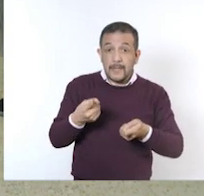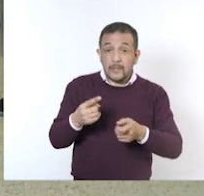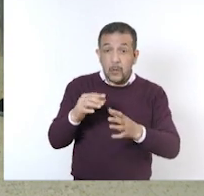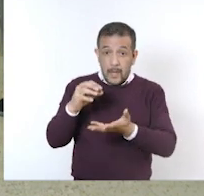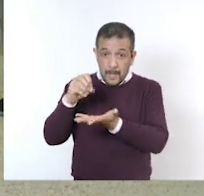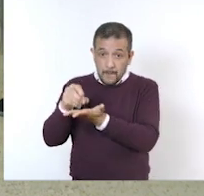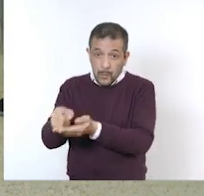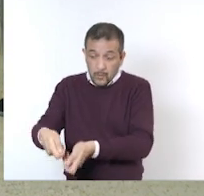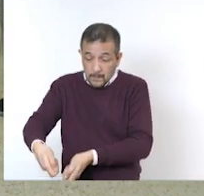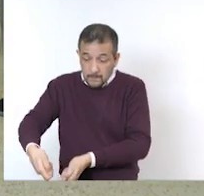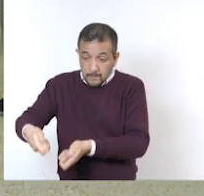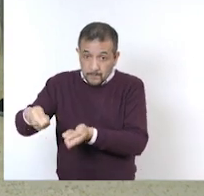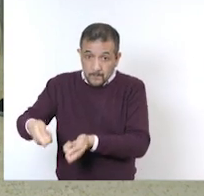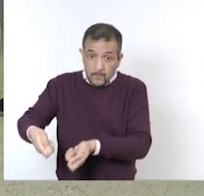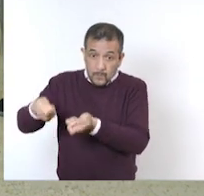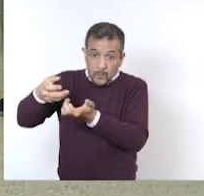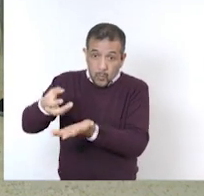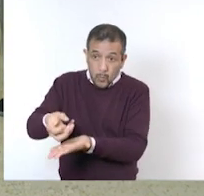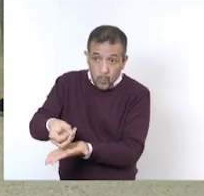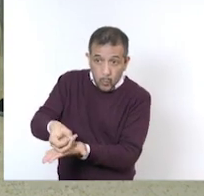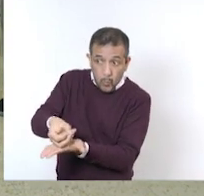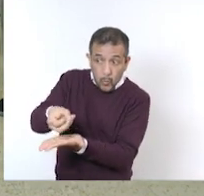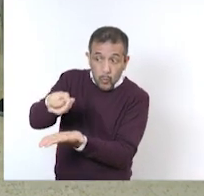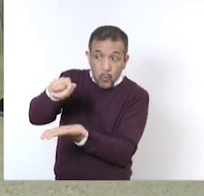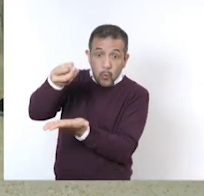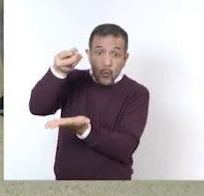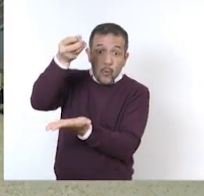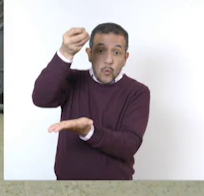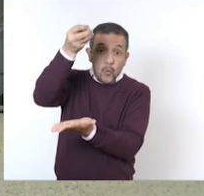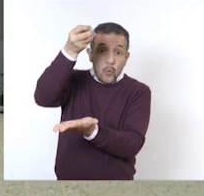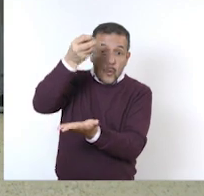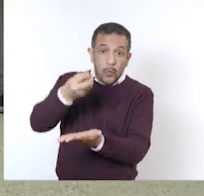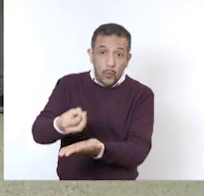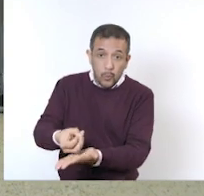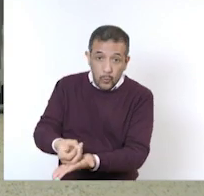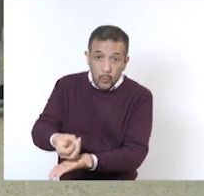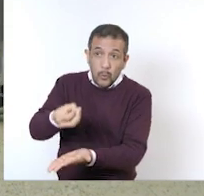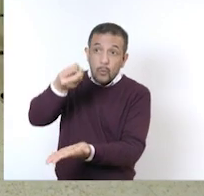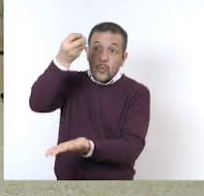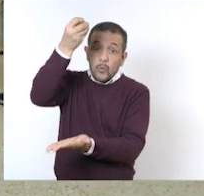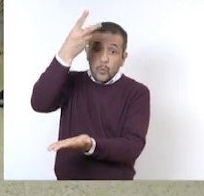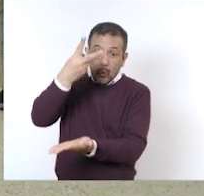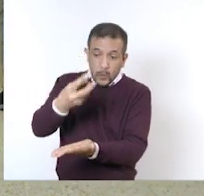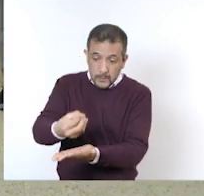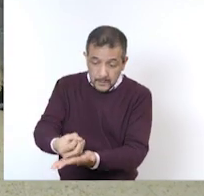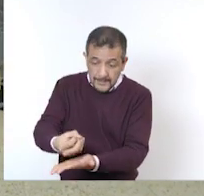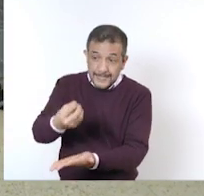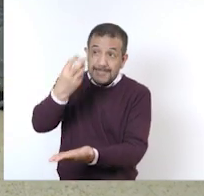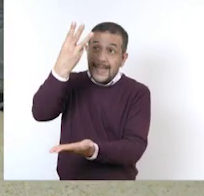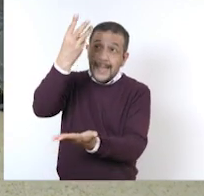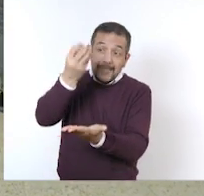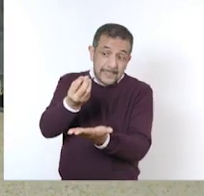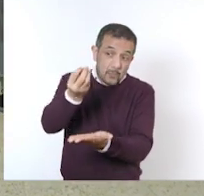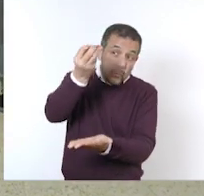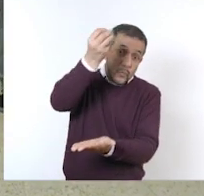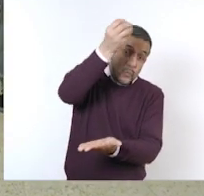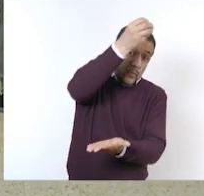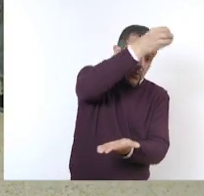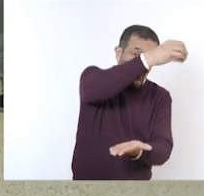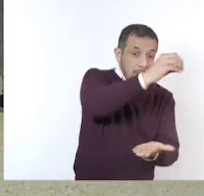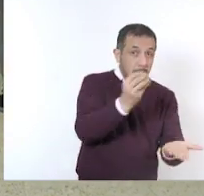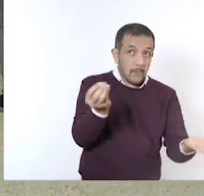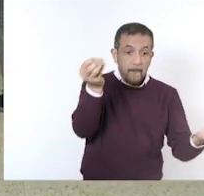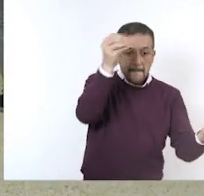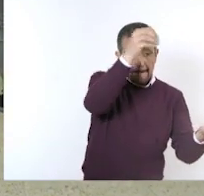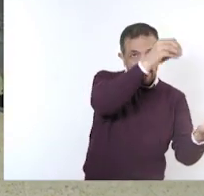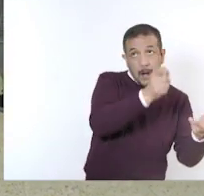pelota, harán lanzamientos hacia arriba y el tercero será un pase a la otra pareja, quienes tendrán que cachar la